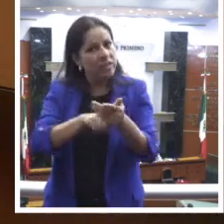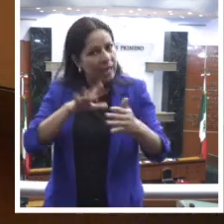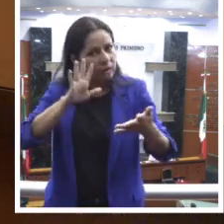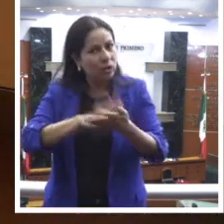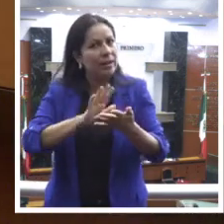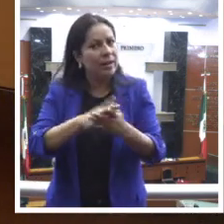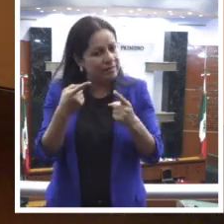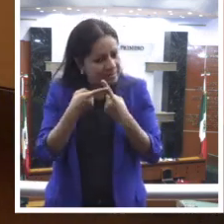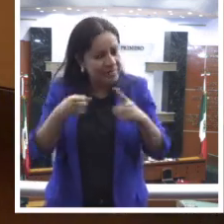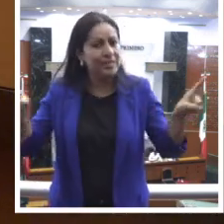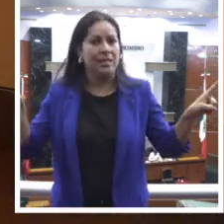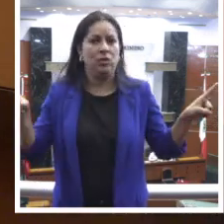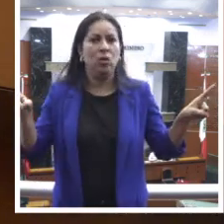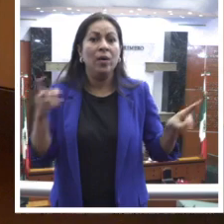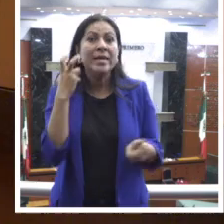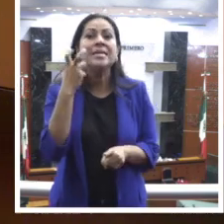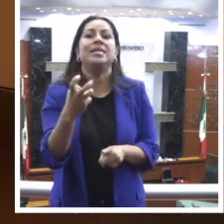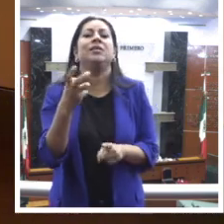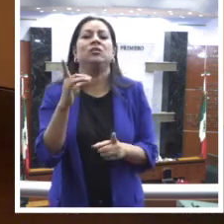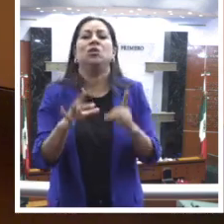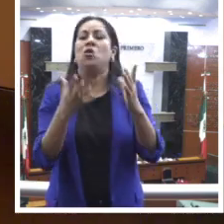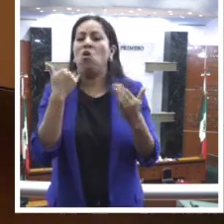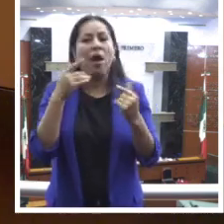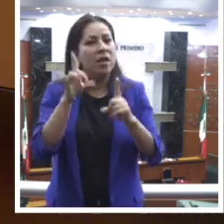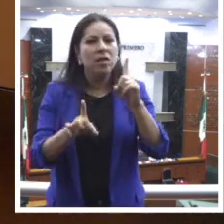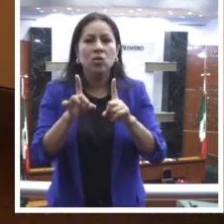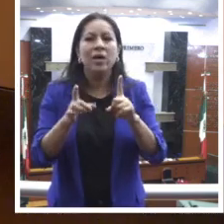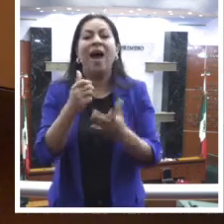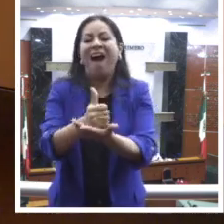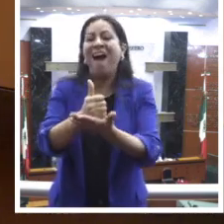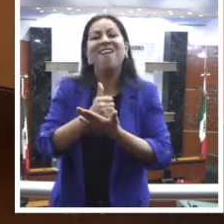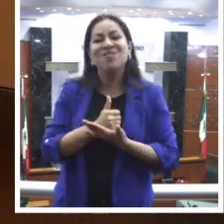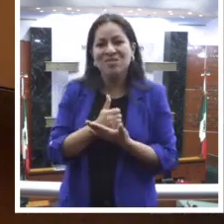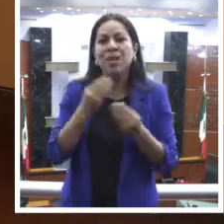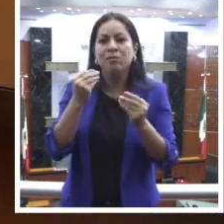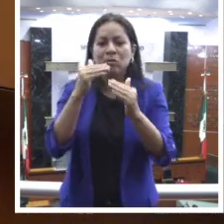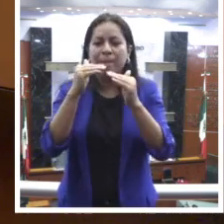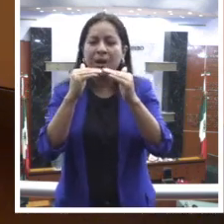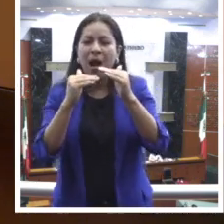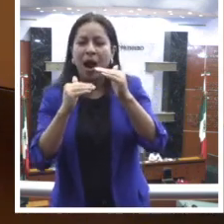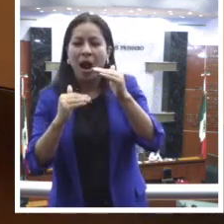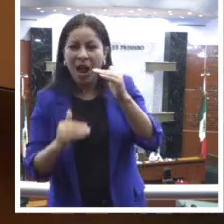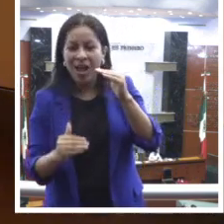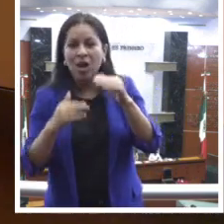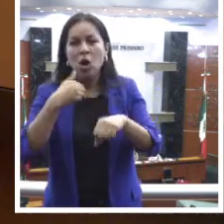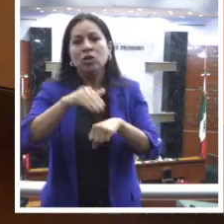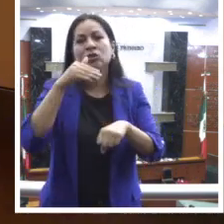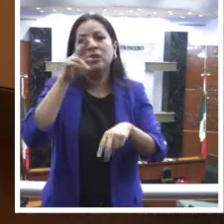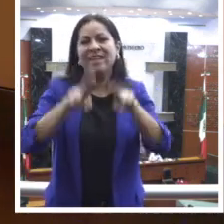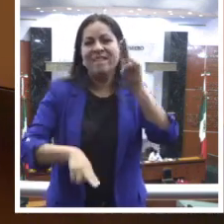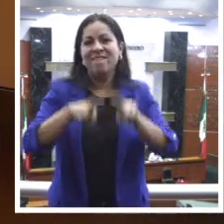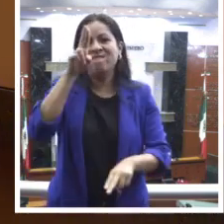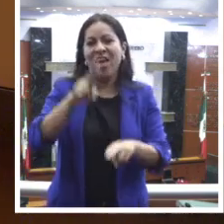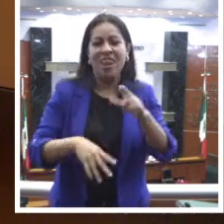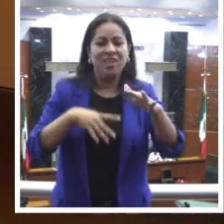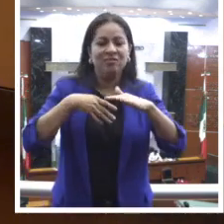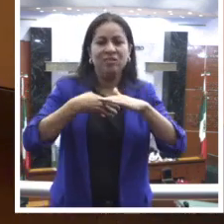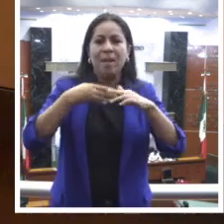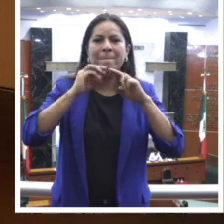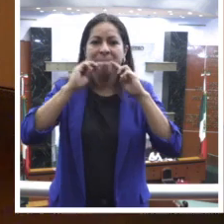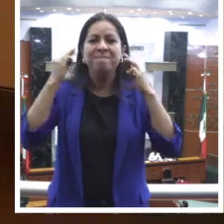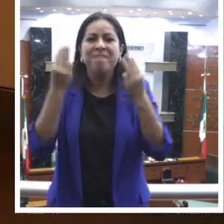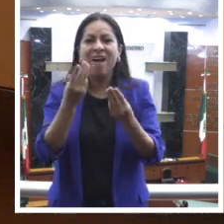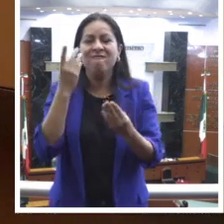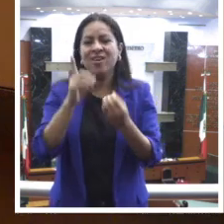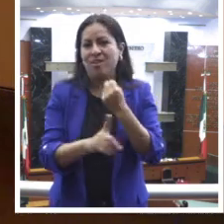muy distinto Y eso sin duda alguna nos va a ayudar a disminuir los índices delictivos en Guerrero y